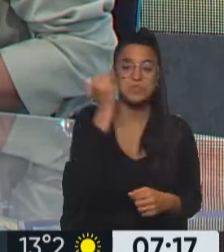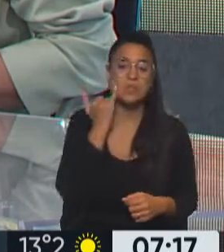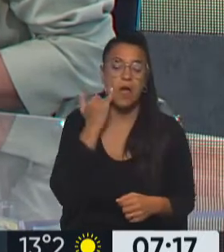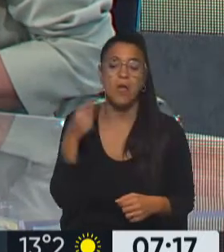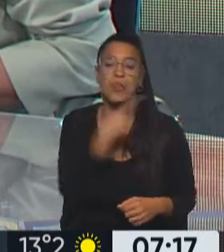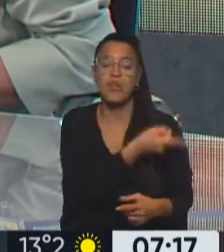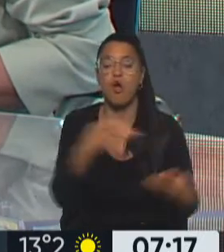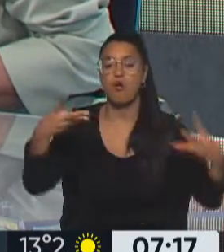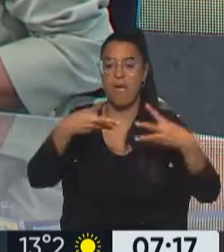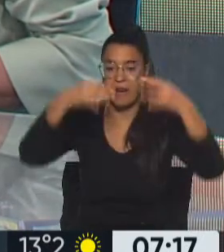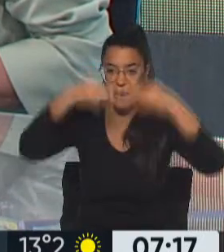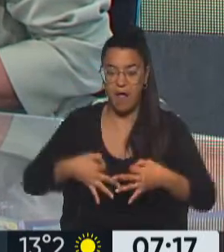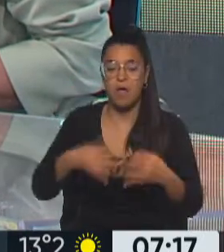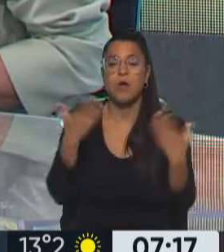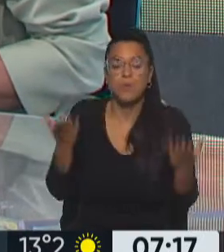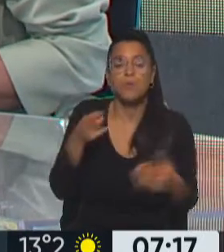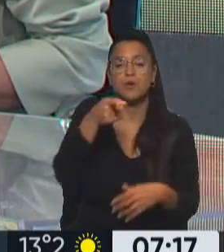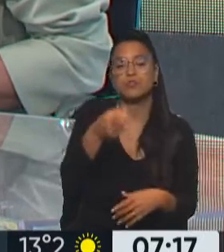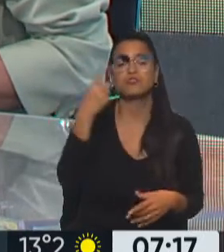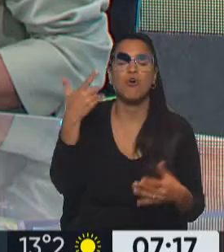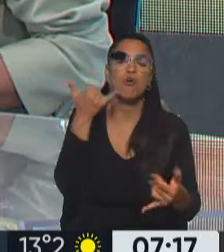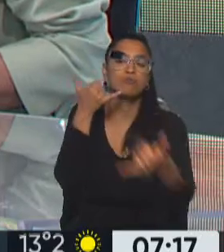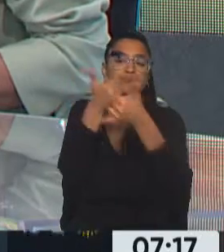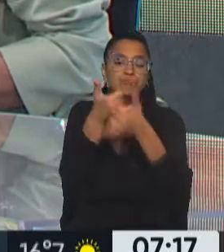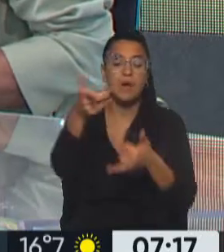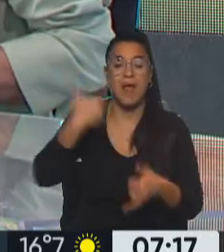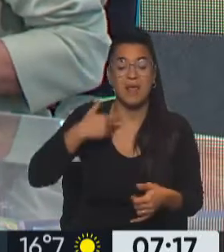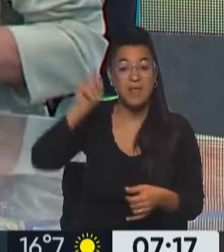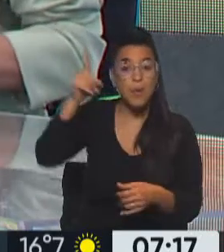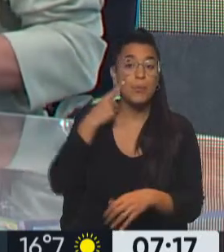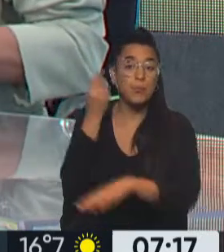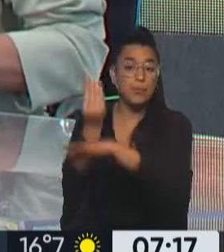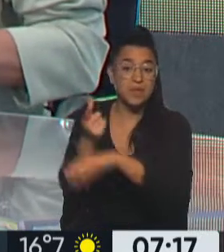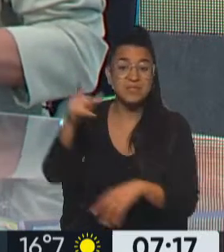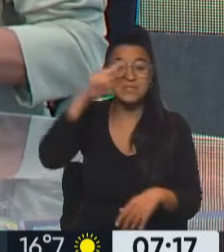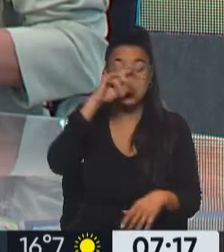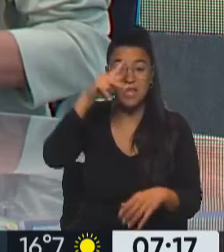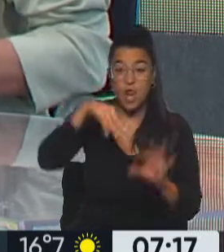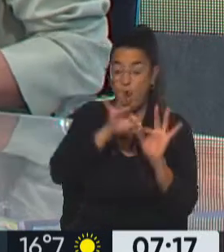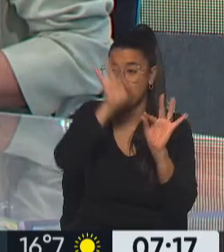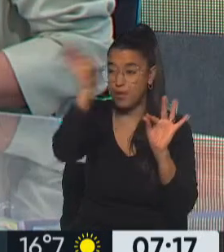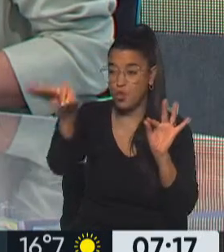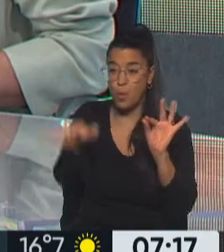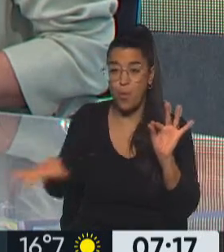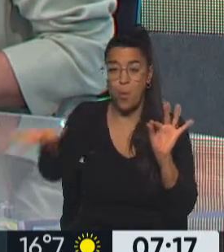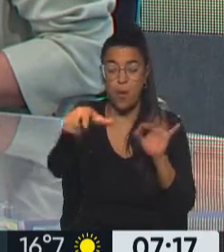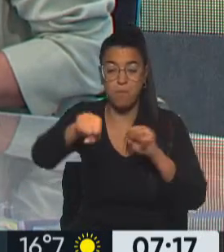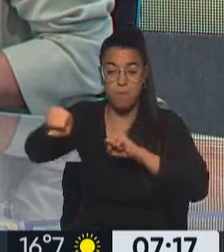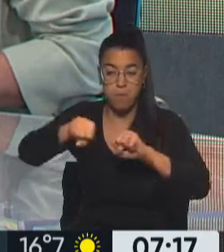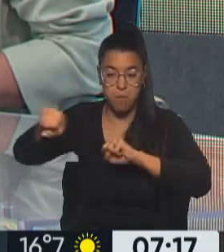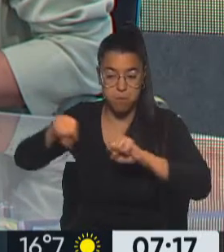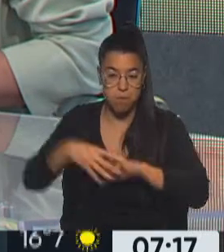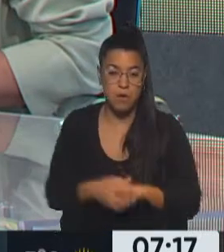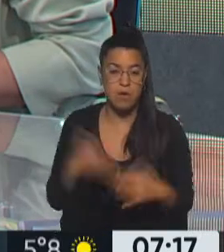declarado como una guerra. Por eso, Ale, ya estamos en comunicación telefónica con un argentino que vive solo a 7 kilómetros de uno de los lugares de ataque.